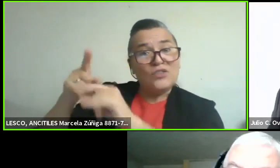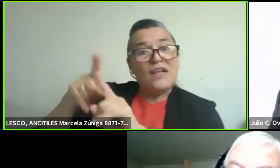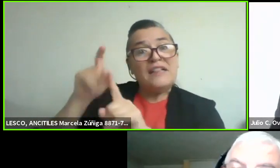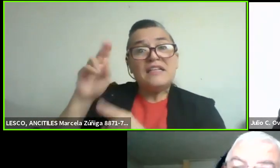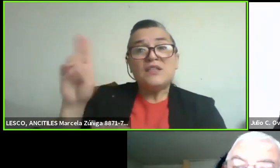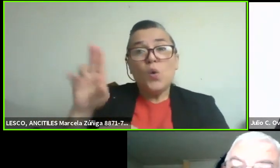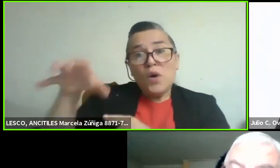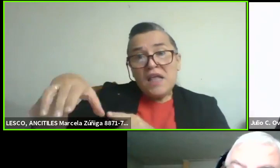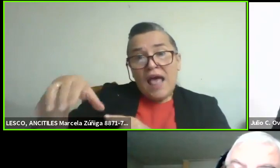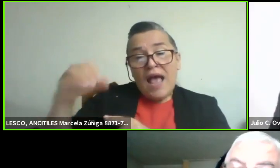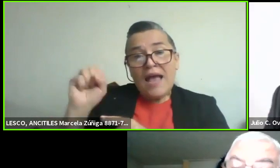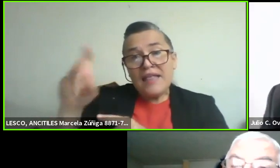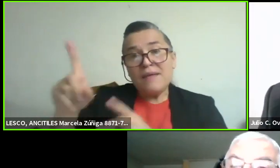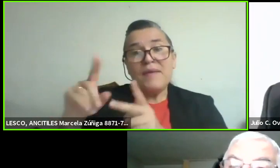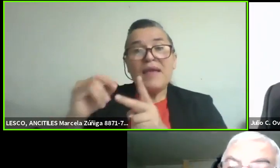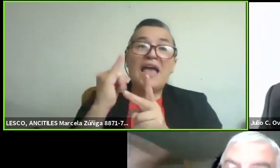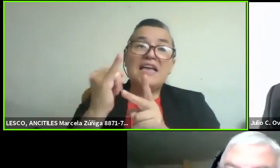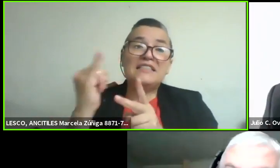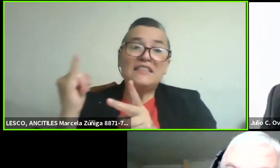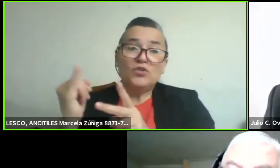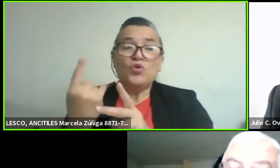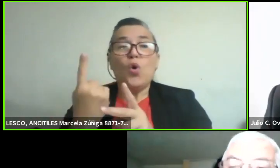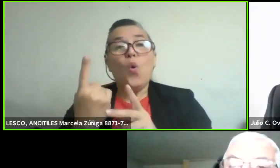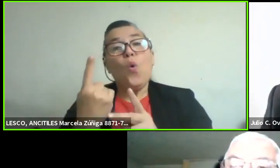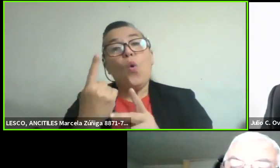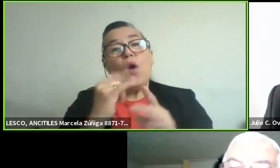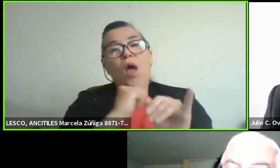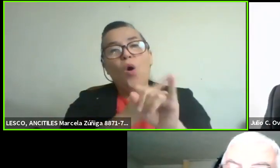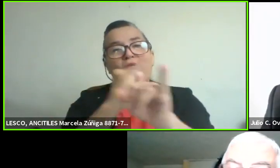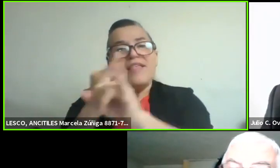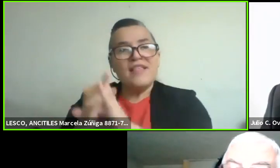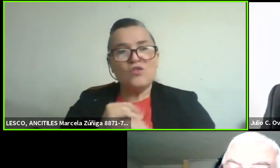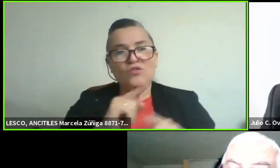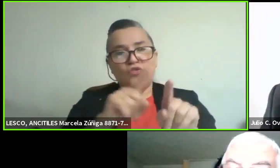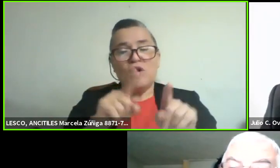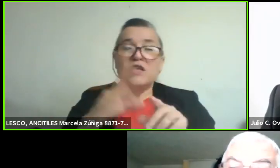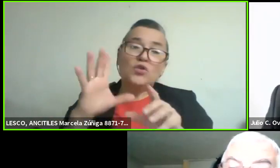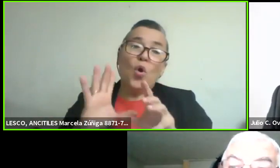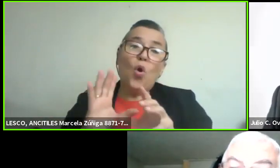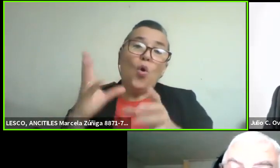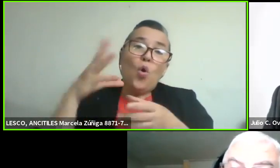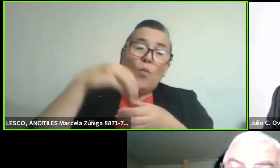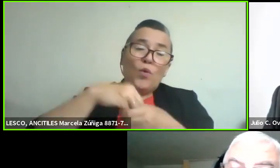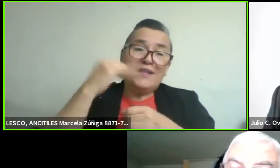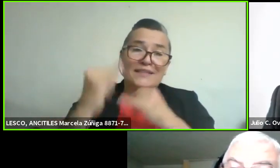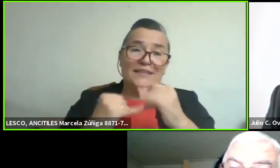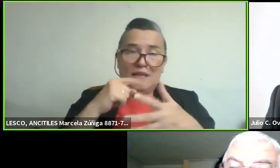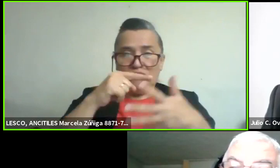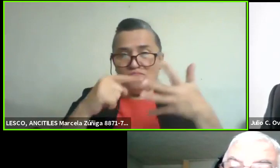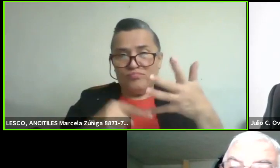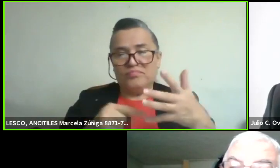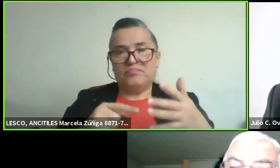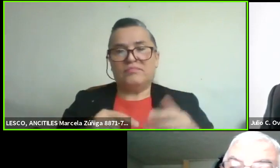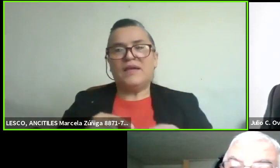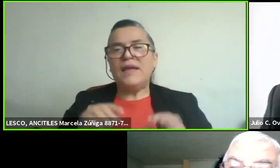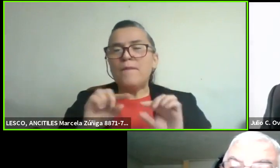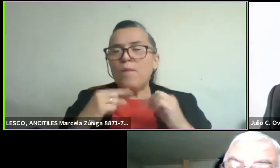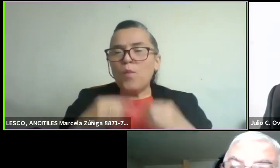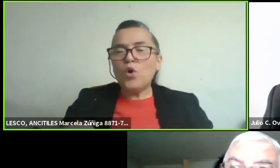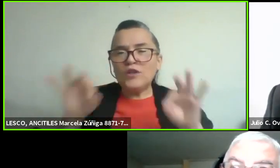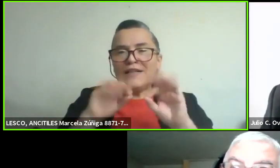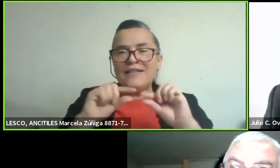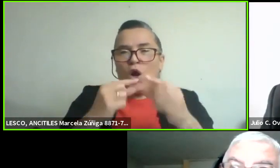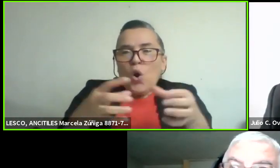una institución varias instituciones o incluso con componentes internacionales lo importante es que sean colectivos